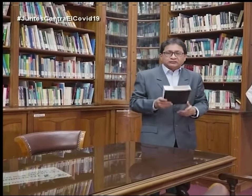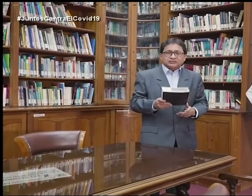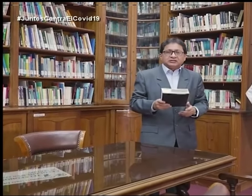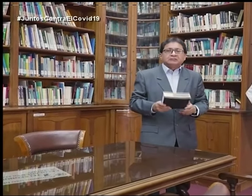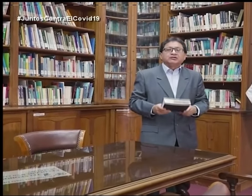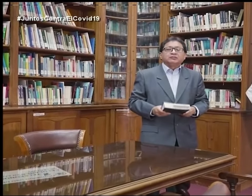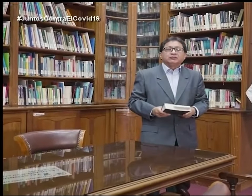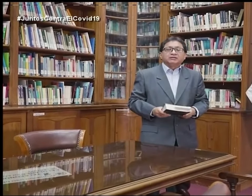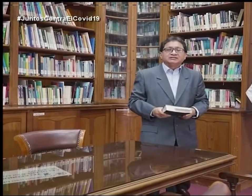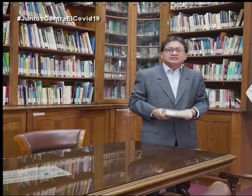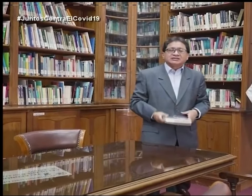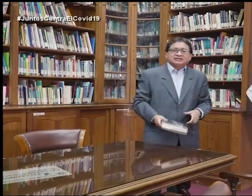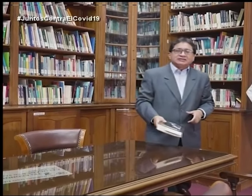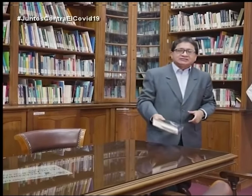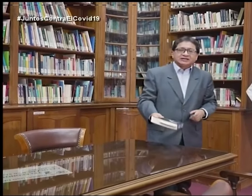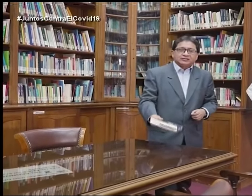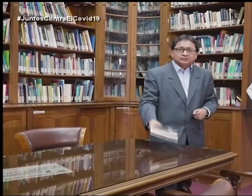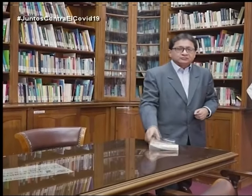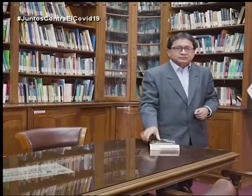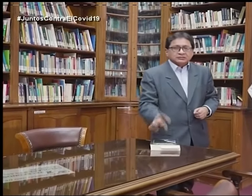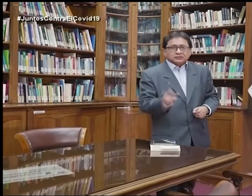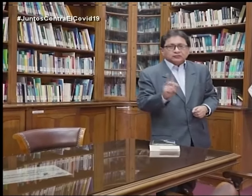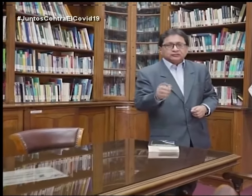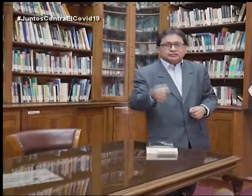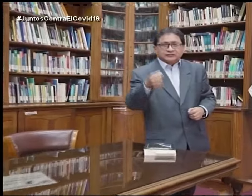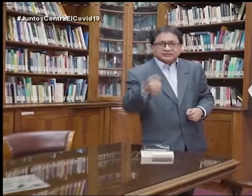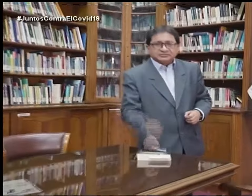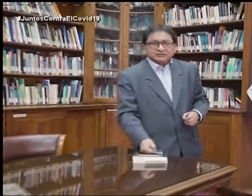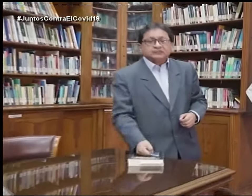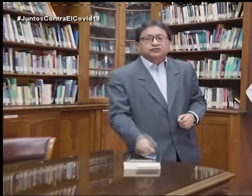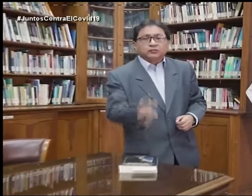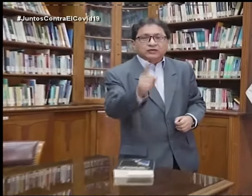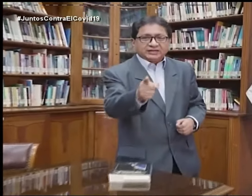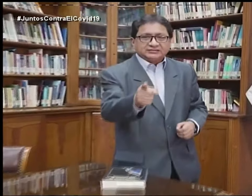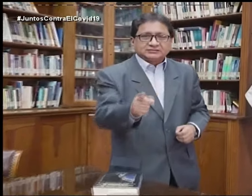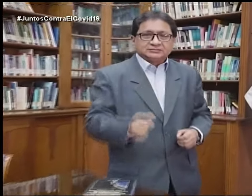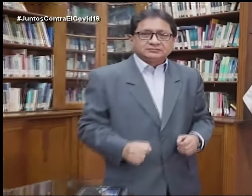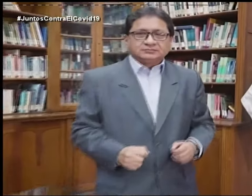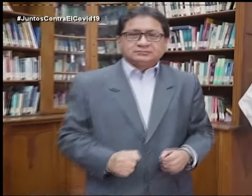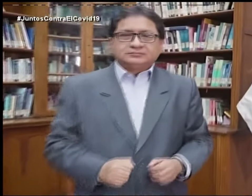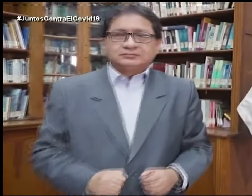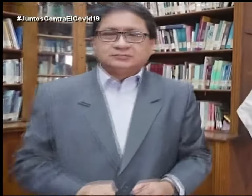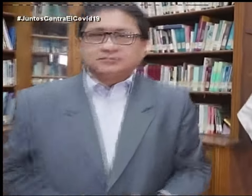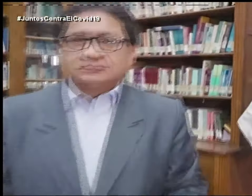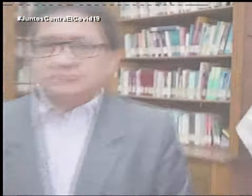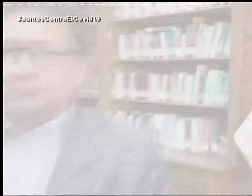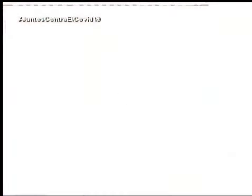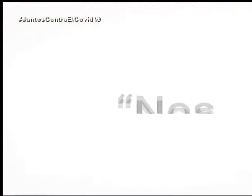sexuales en los 6 primeros meses de ese año. No son cifras, son mujeres.